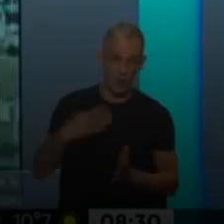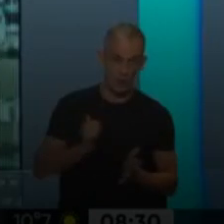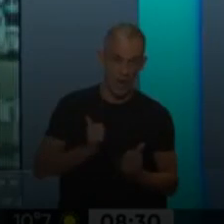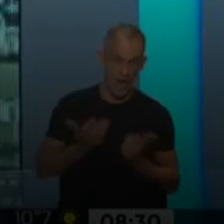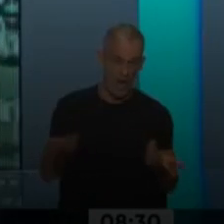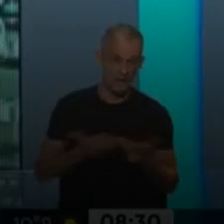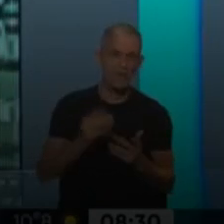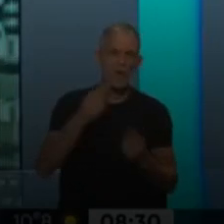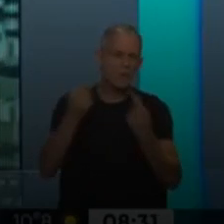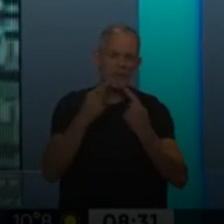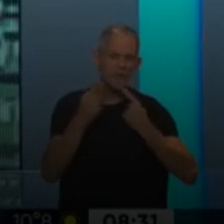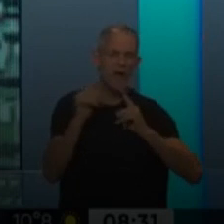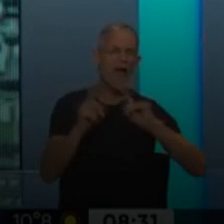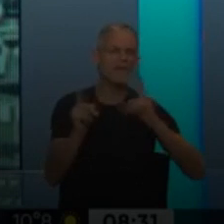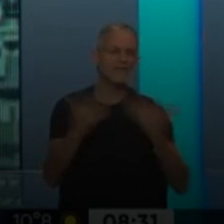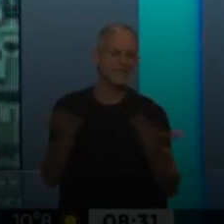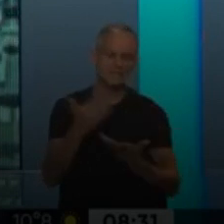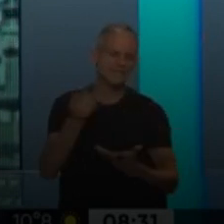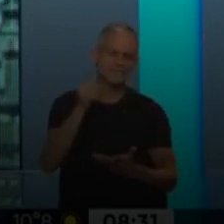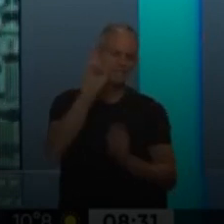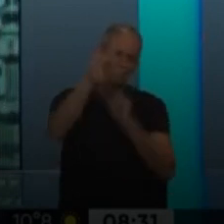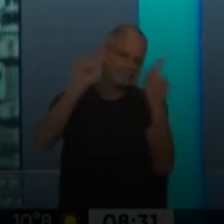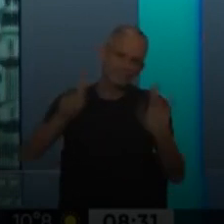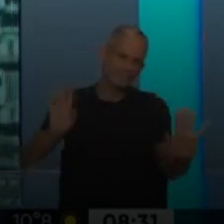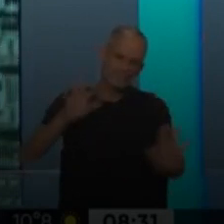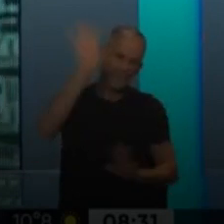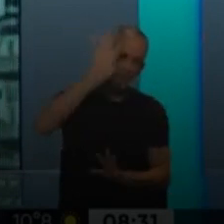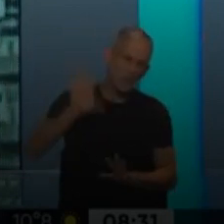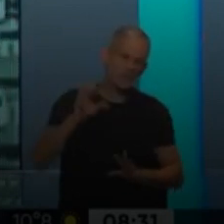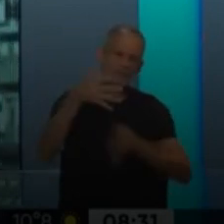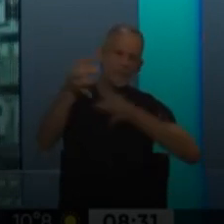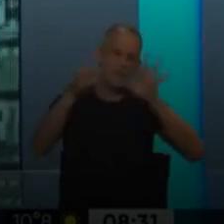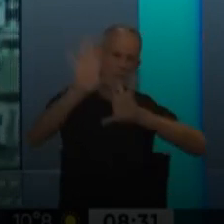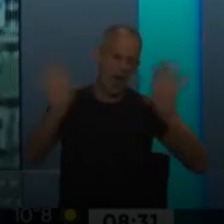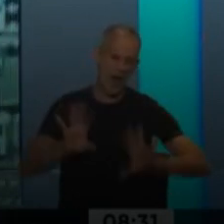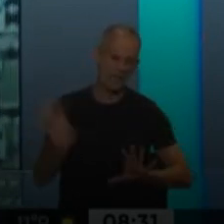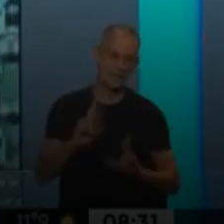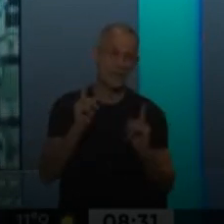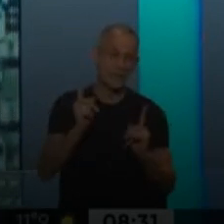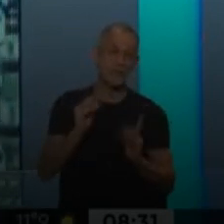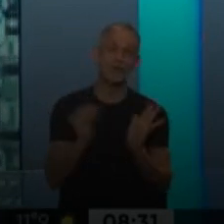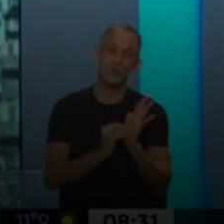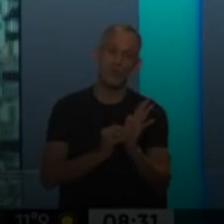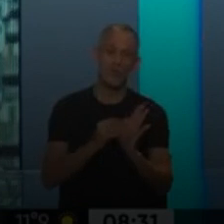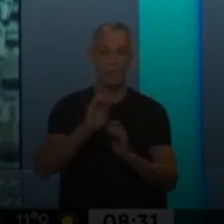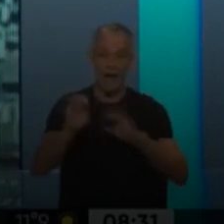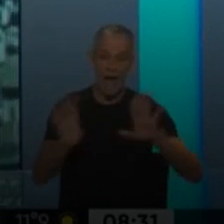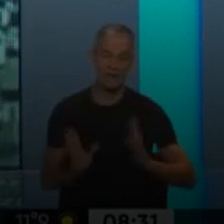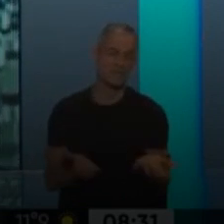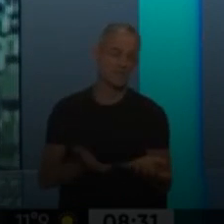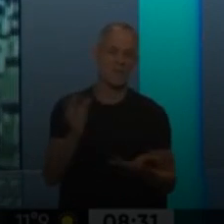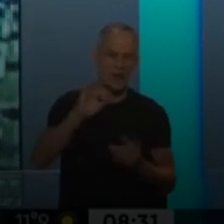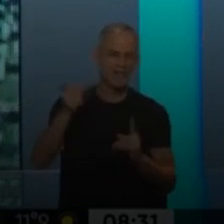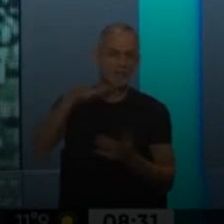puede consultar en algunos casos eso lo Define cada jurisdicción en algunos casos Siguen con la política de turnos pero a la vez